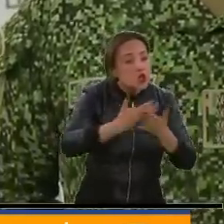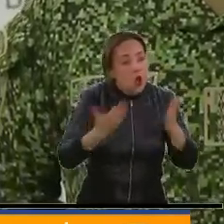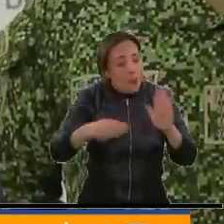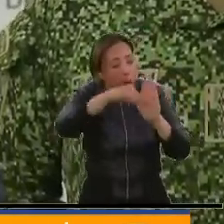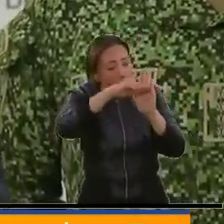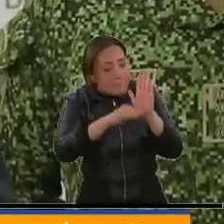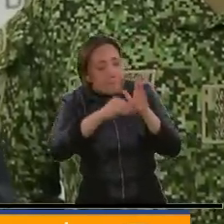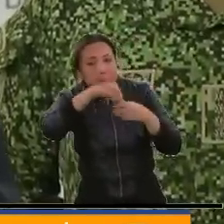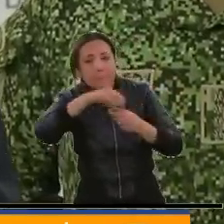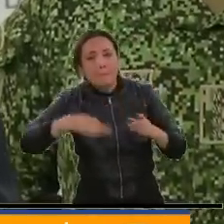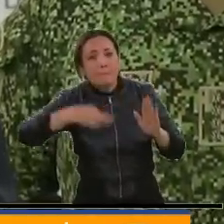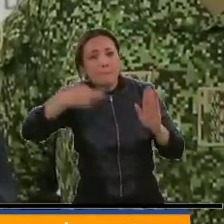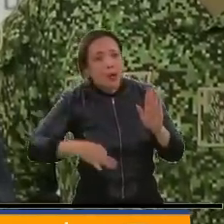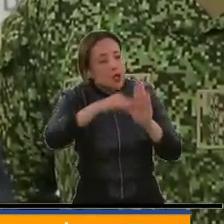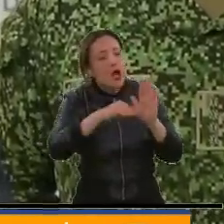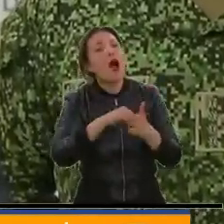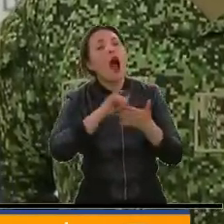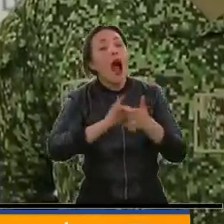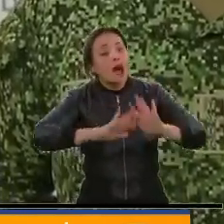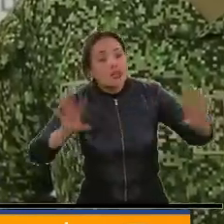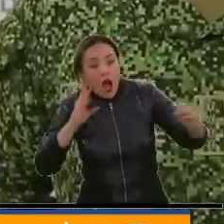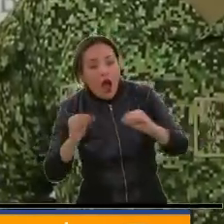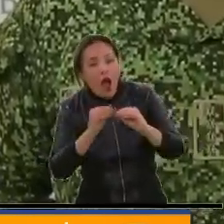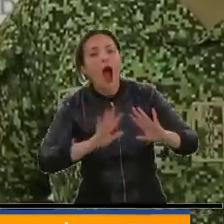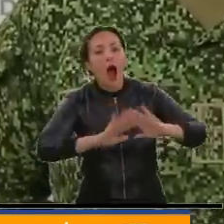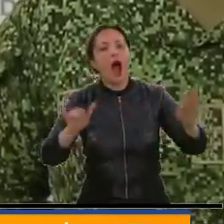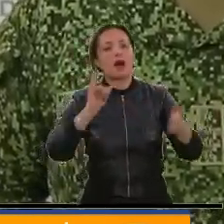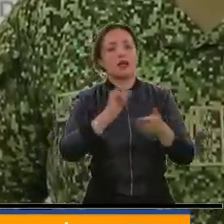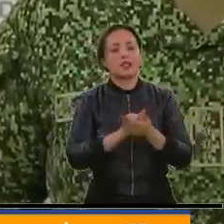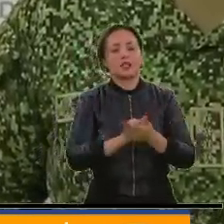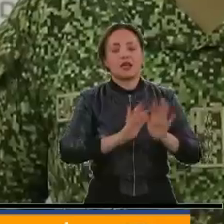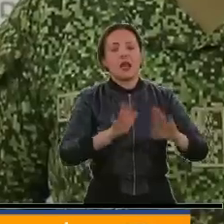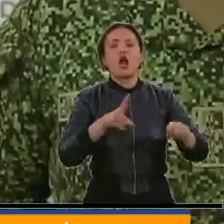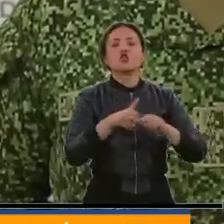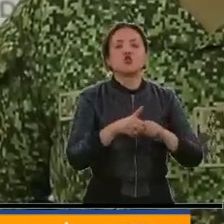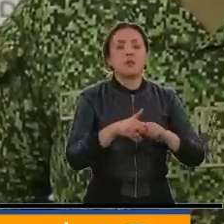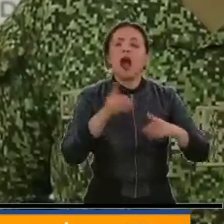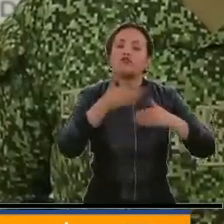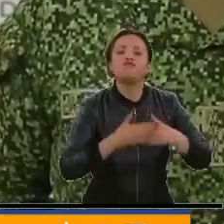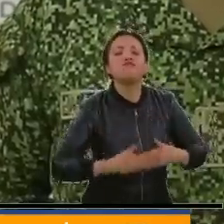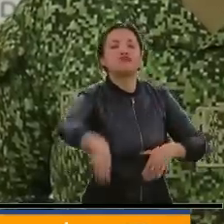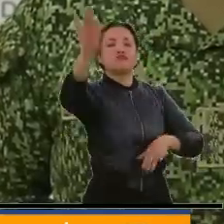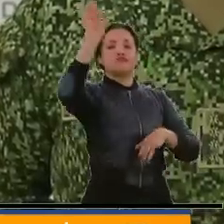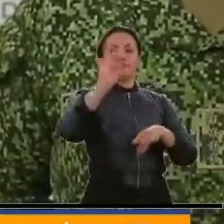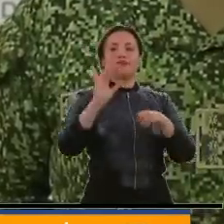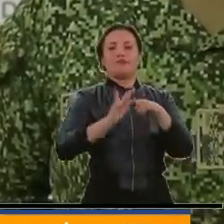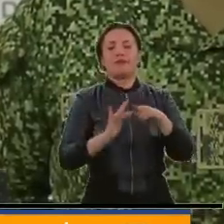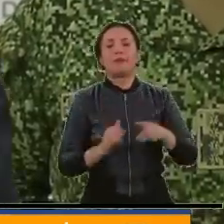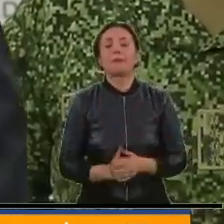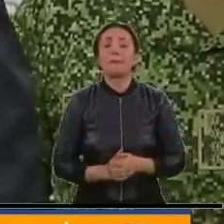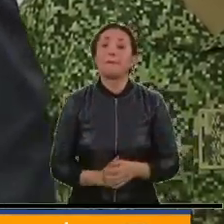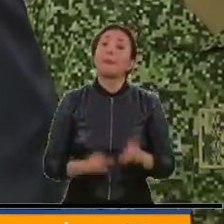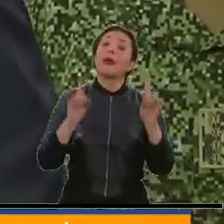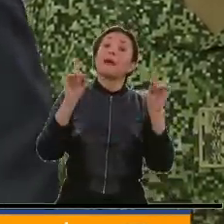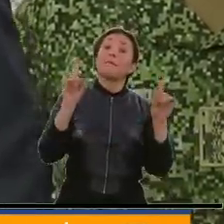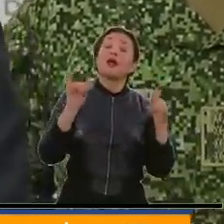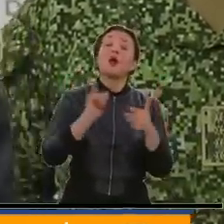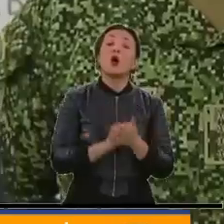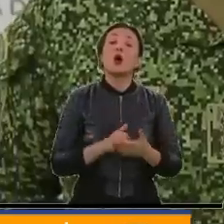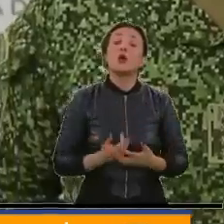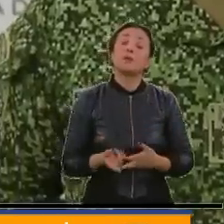protocolos, podremos levantar la suspensión y entraría a regir plenamente. Entre tanto, las